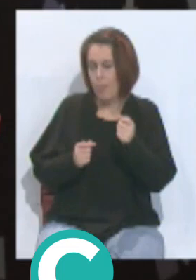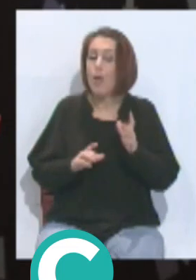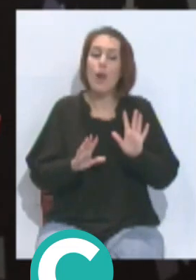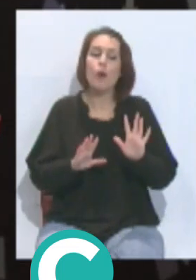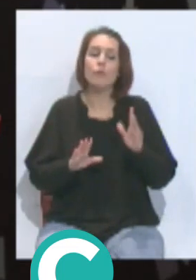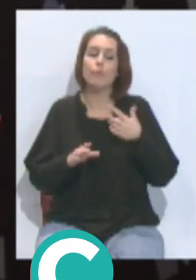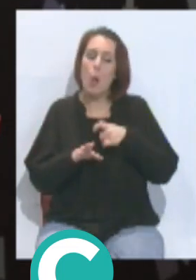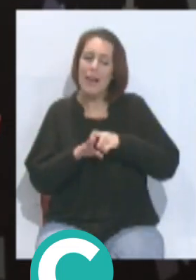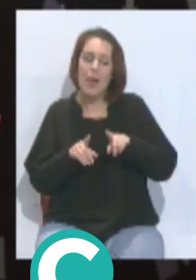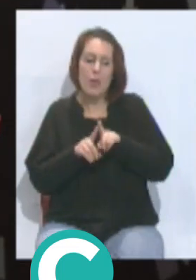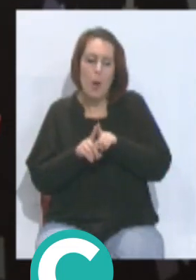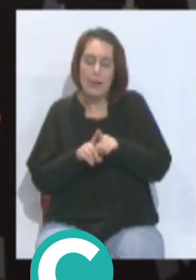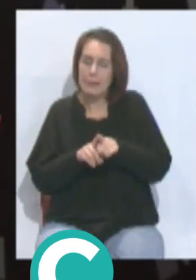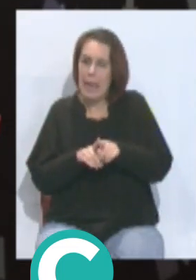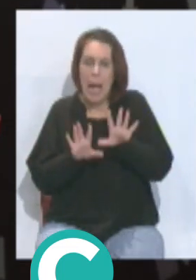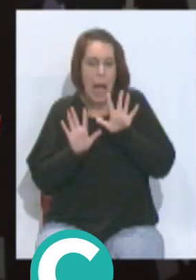está todavía muy arraigada